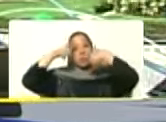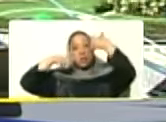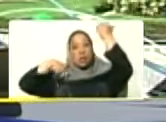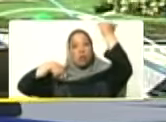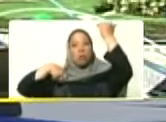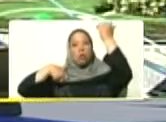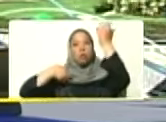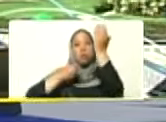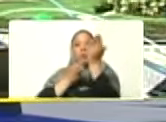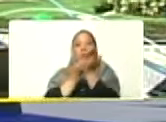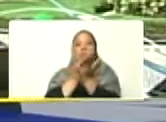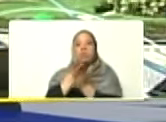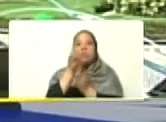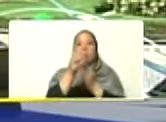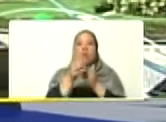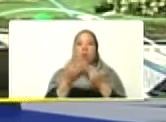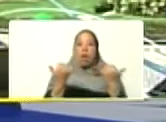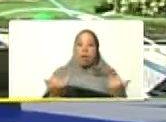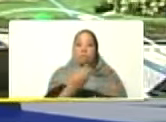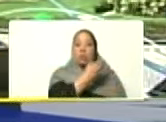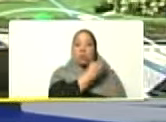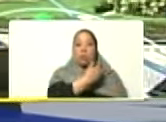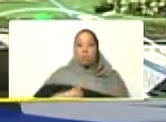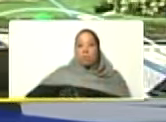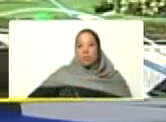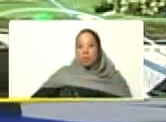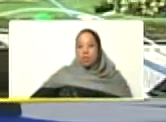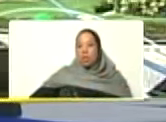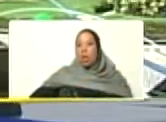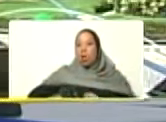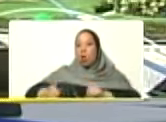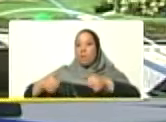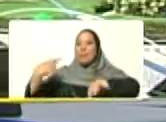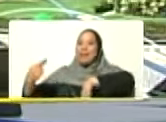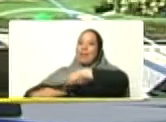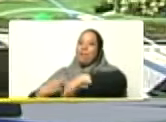más alto nivel del Estado para iniciar esta revolución.